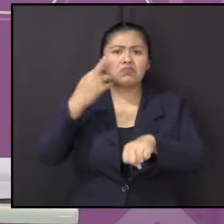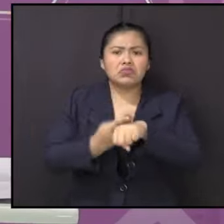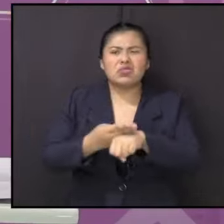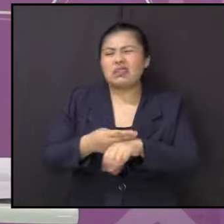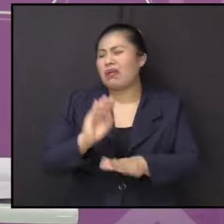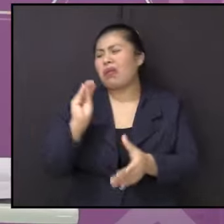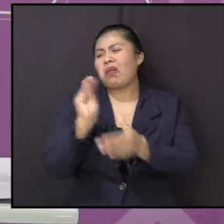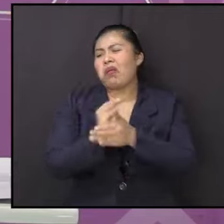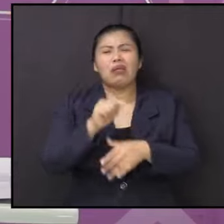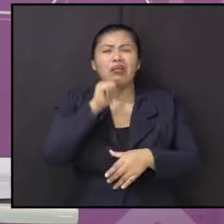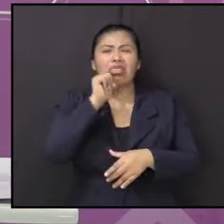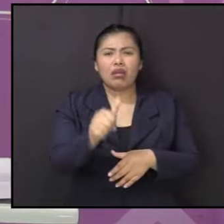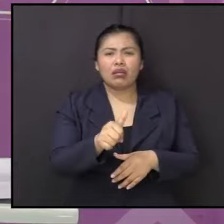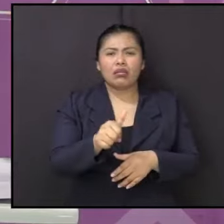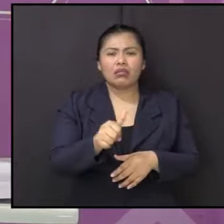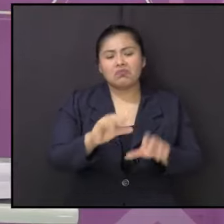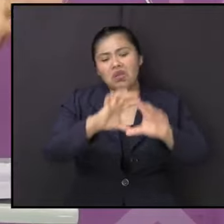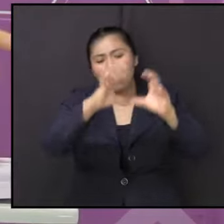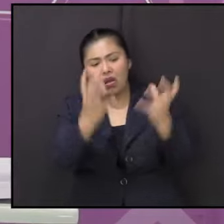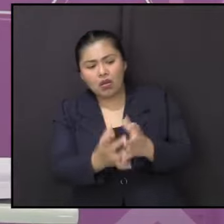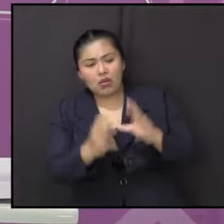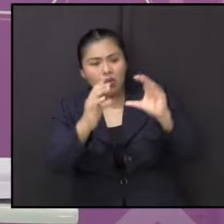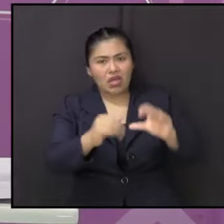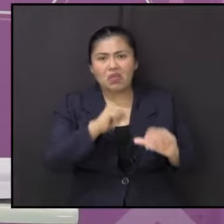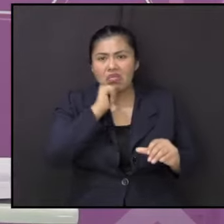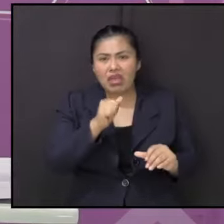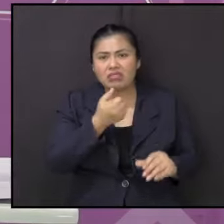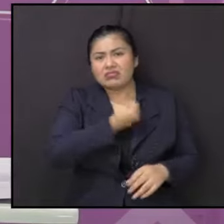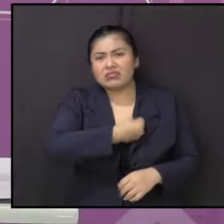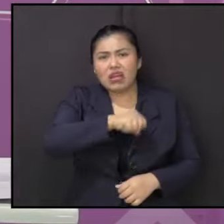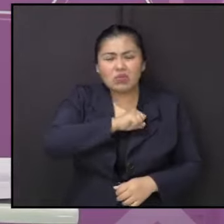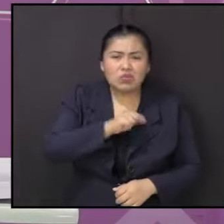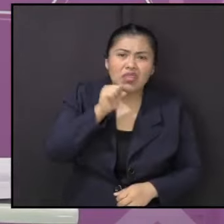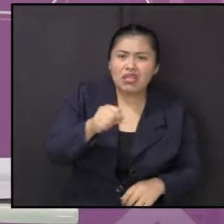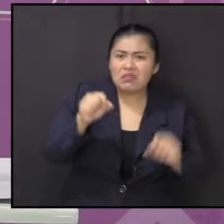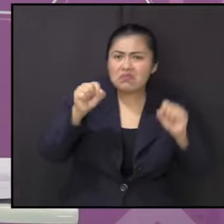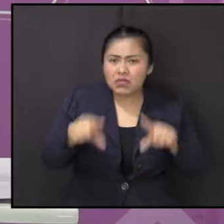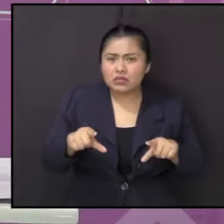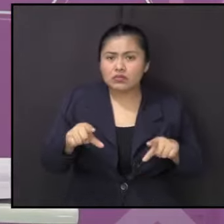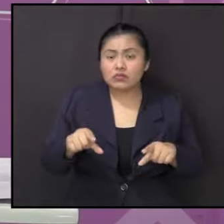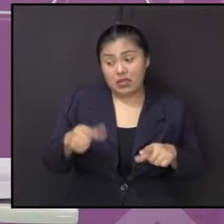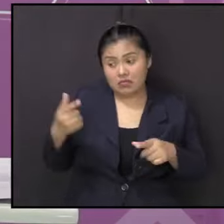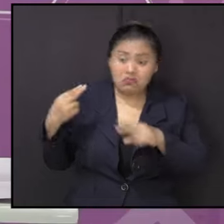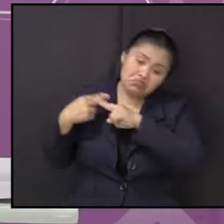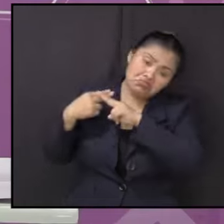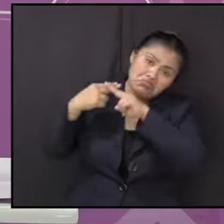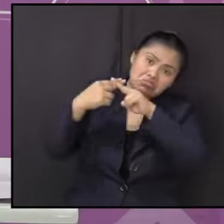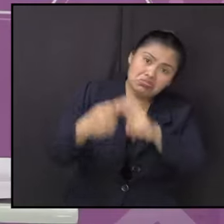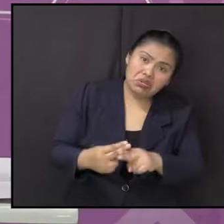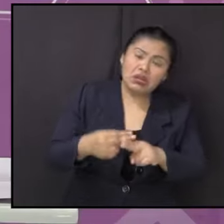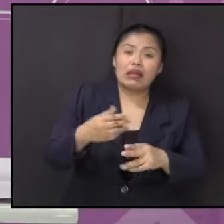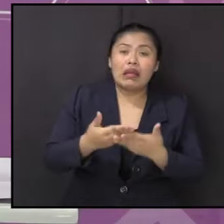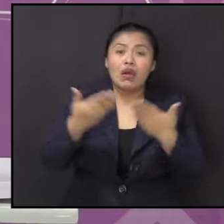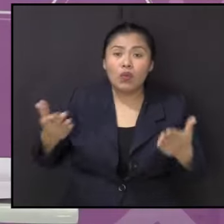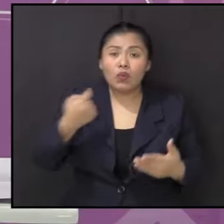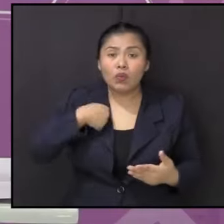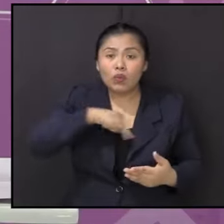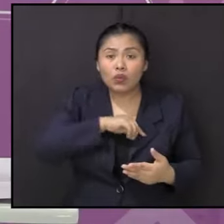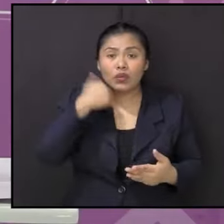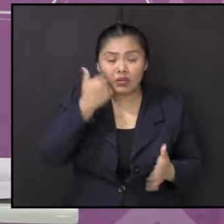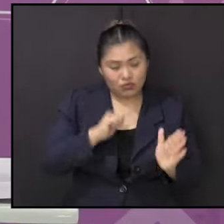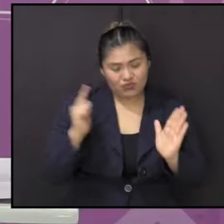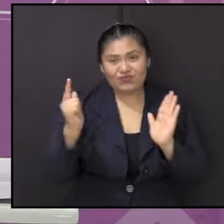de sustentabilidad y medio ambiente y también de salud con la ciudadanía, pues justamente tienen muchísimo tiempo, por lo cual nosotros queremos que a través de esta